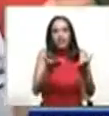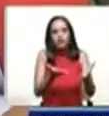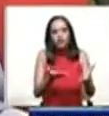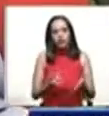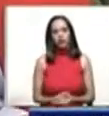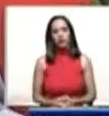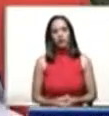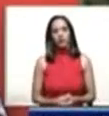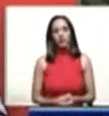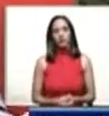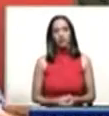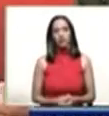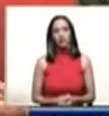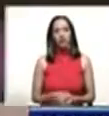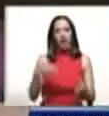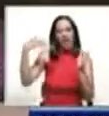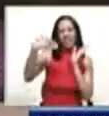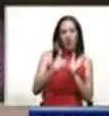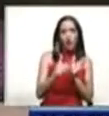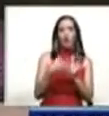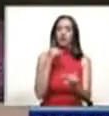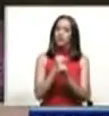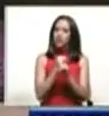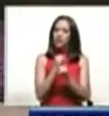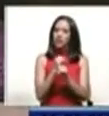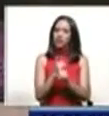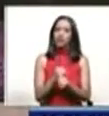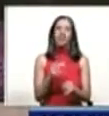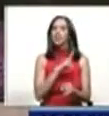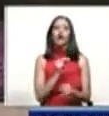esos batallones digitales, de redes sociales. Pero negrita. Que no sean repetidores.